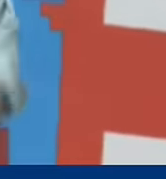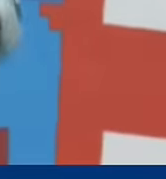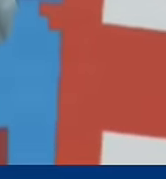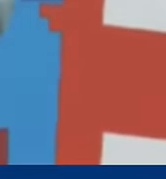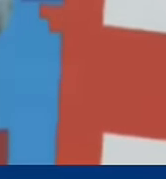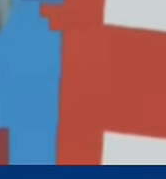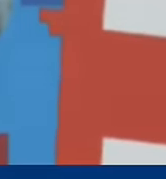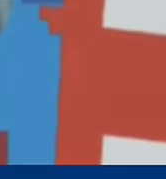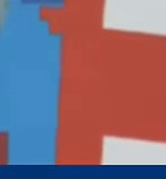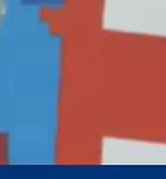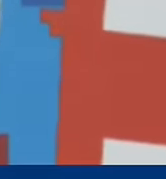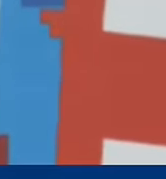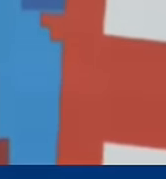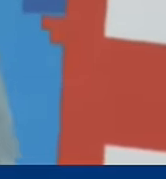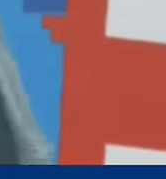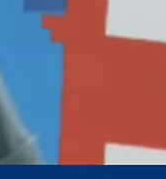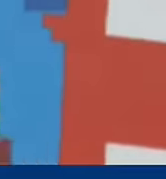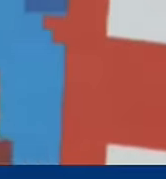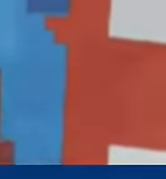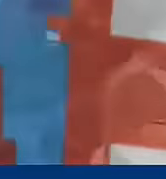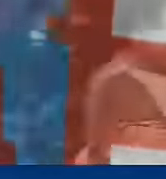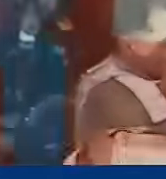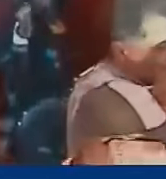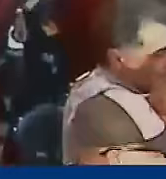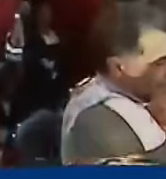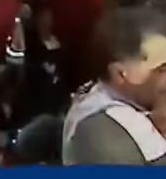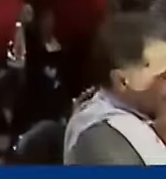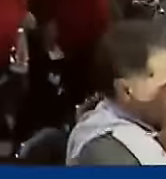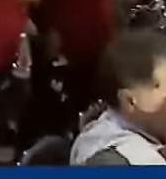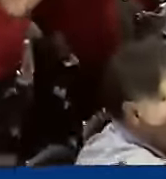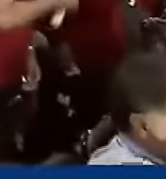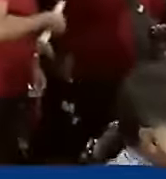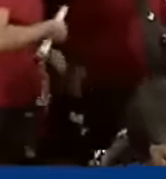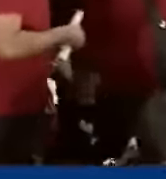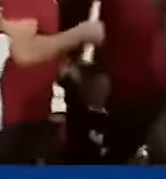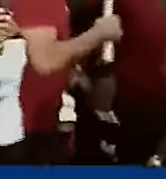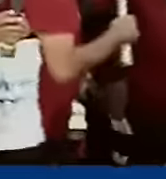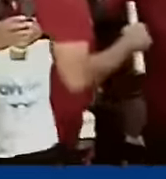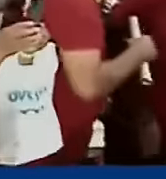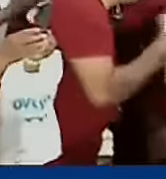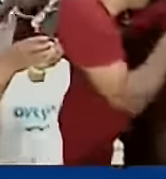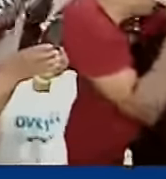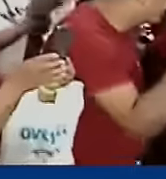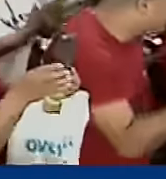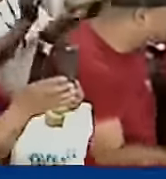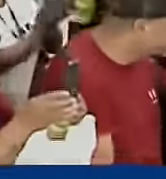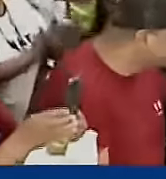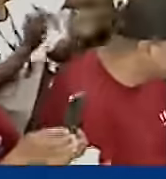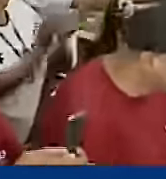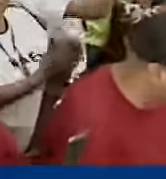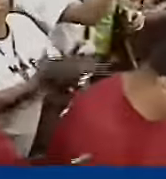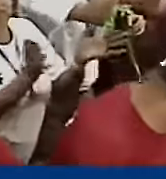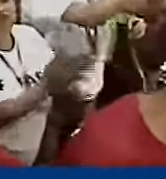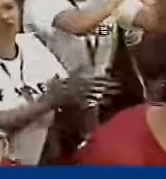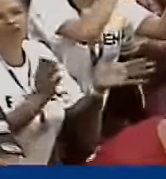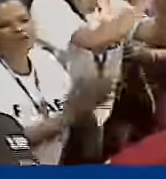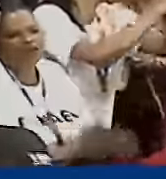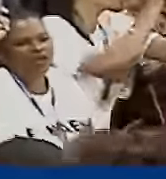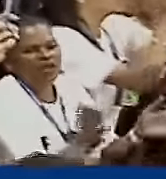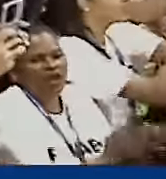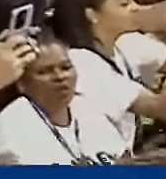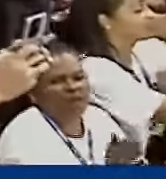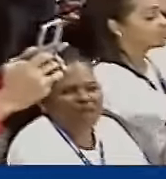que naufragar? ¡Que se escuche! ¿Y si un día tengo que naufragar y el